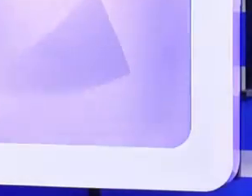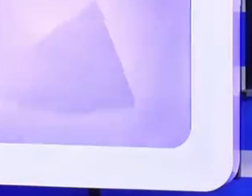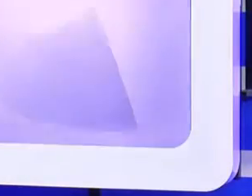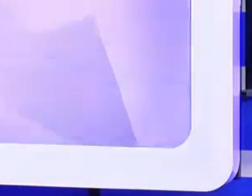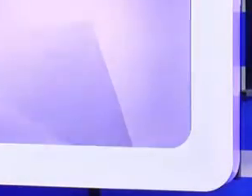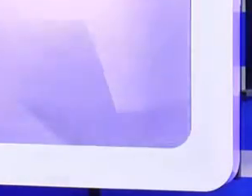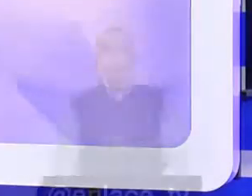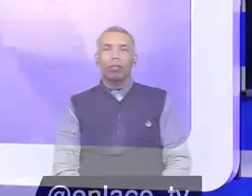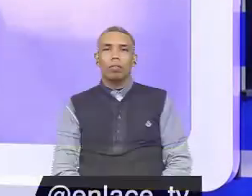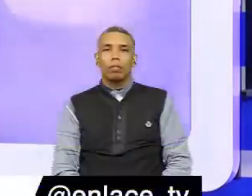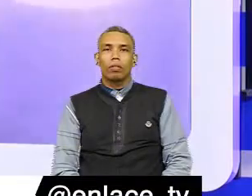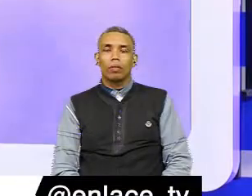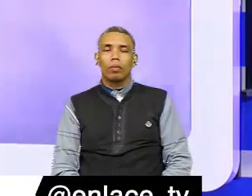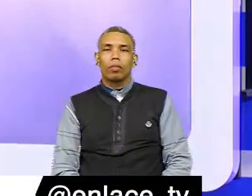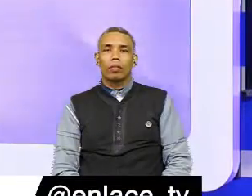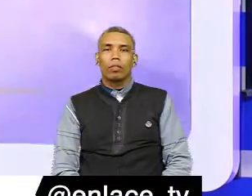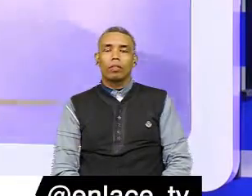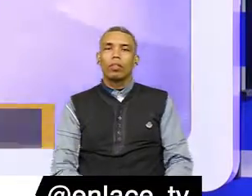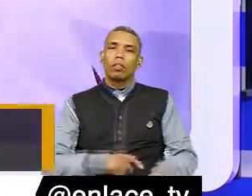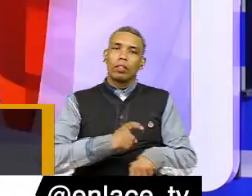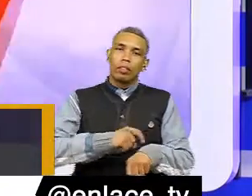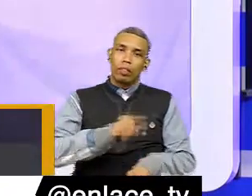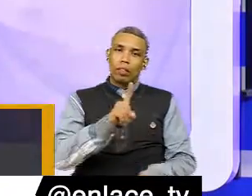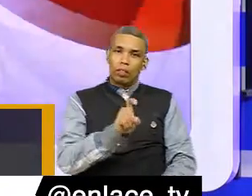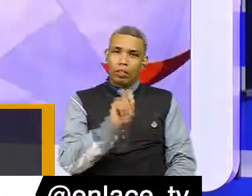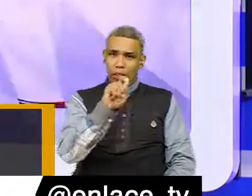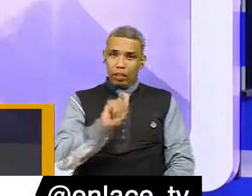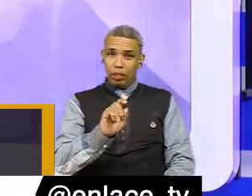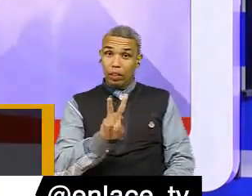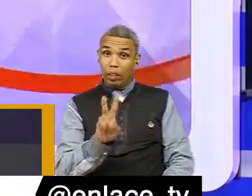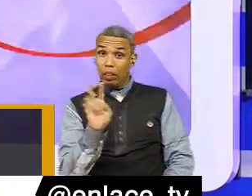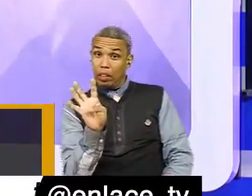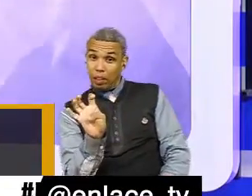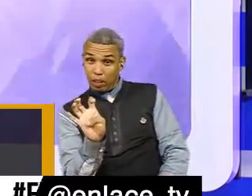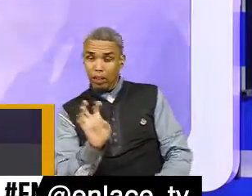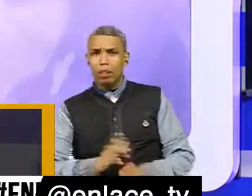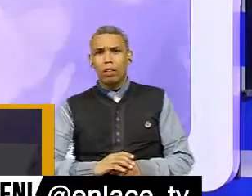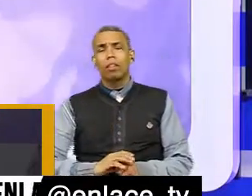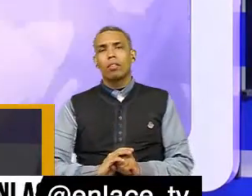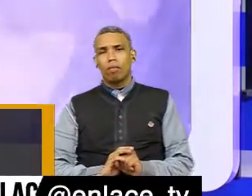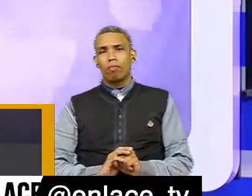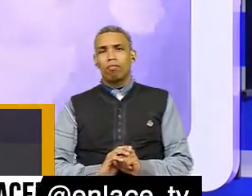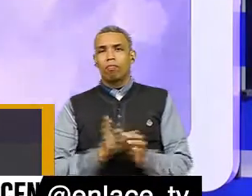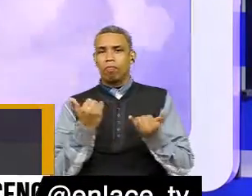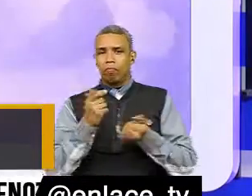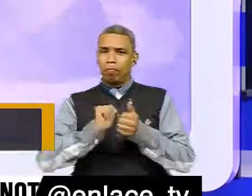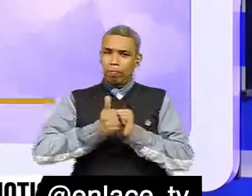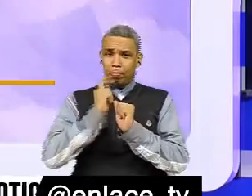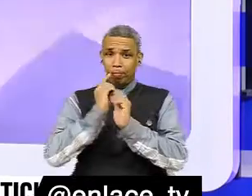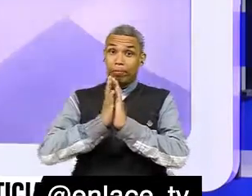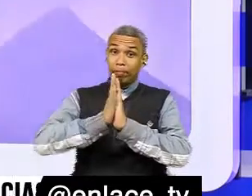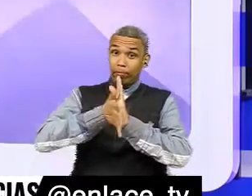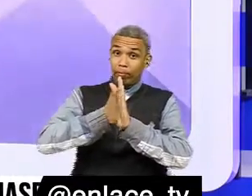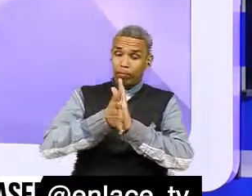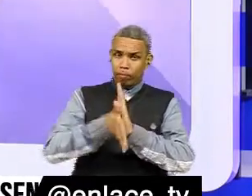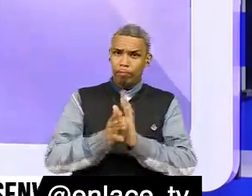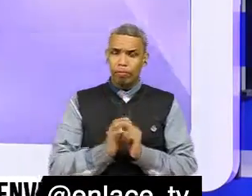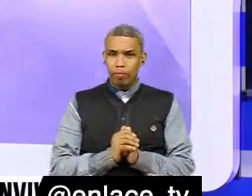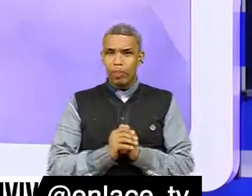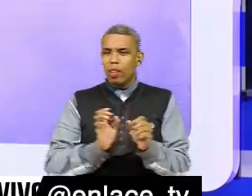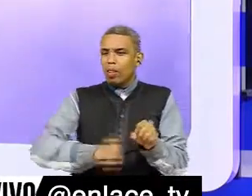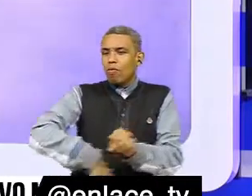Seis de la tarde, 29 minutos. Inicia la información deportiva en Enlace Noticias. Pónganse cómodos, está la información. Hablemos de